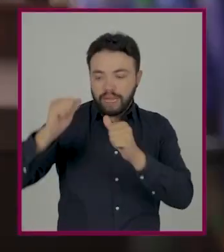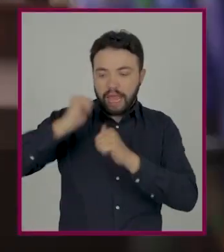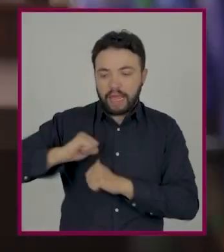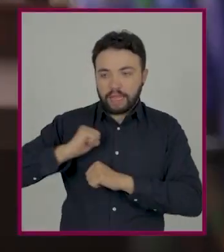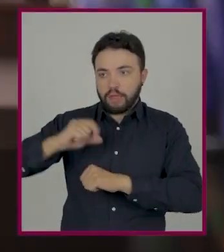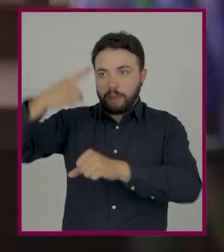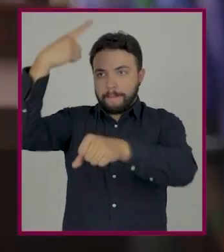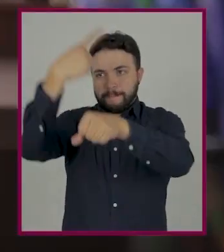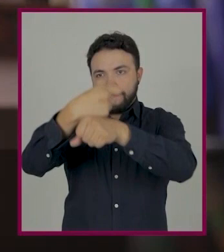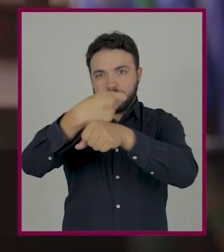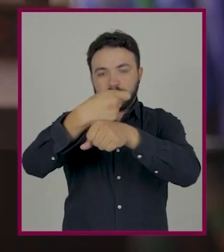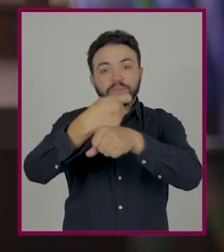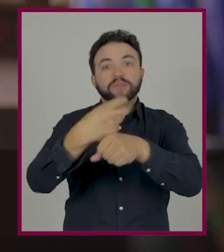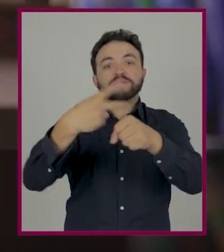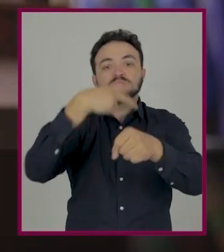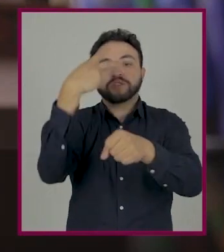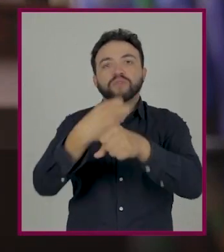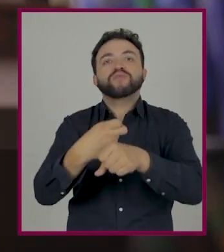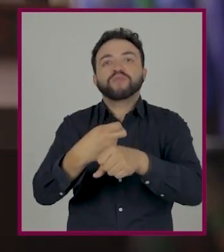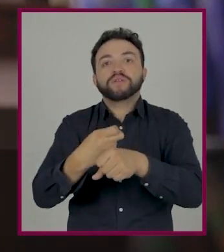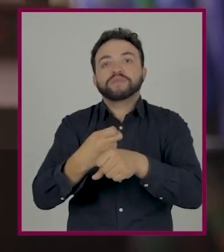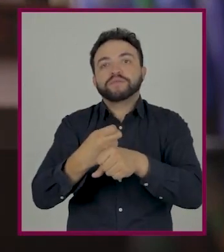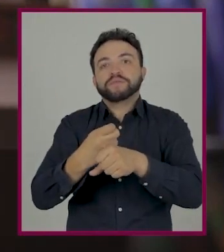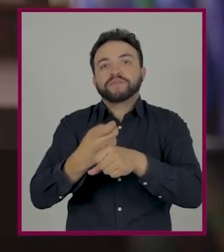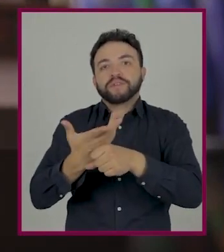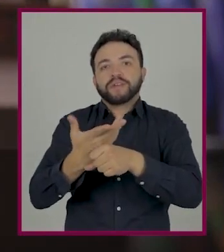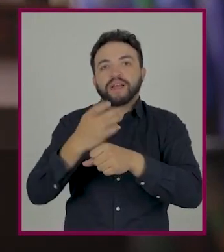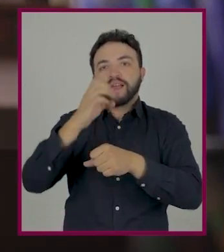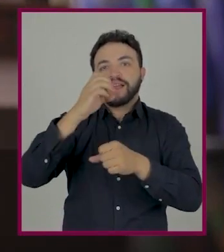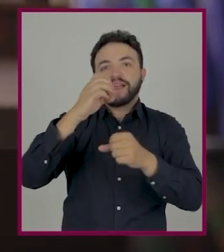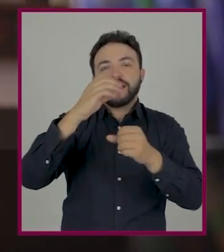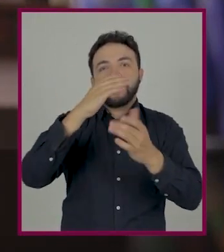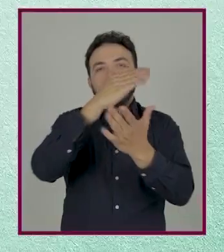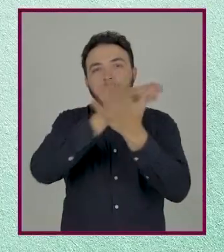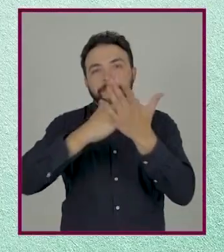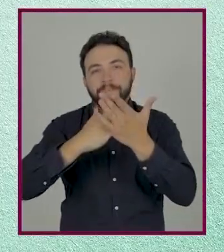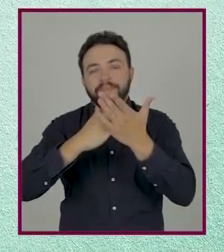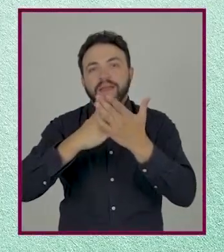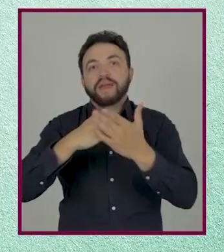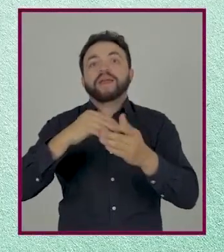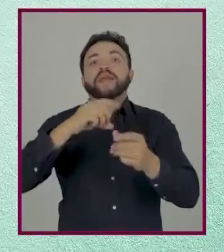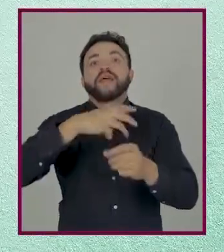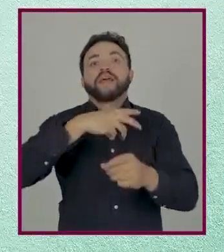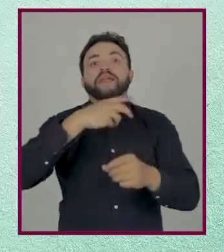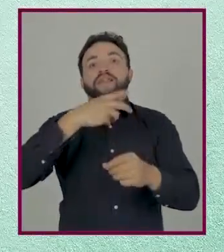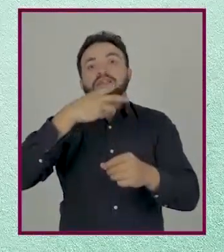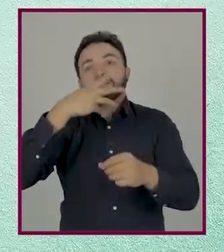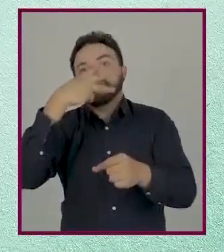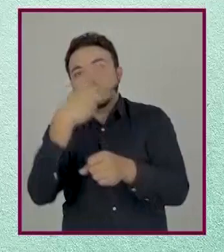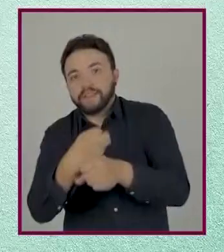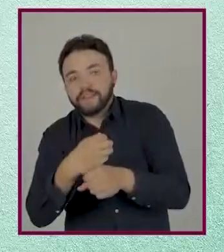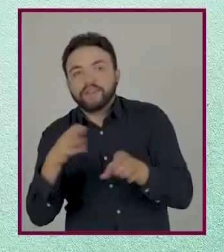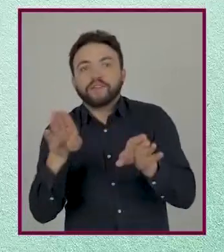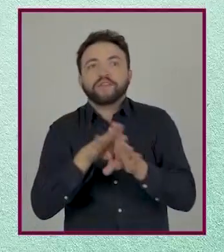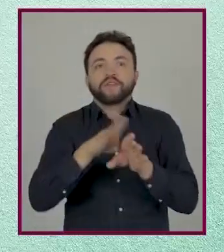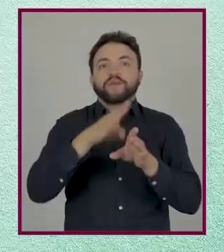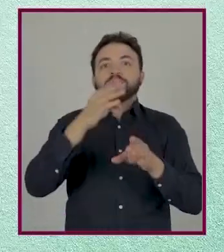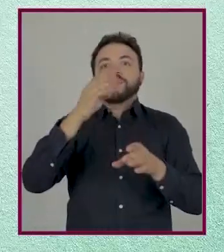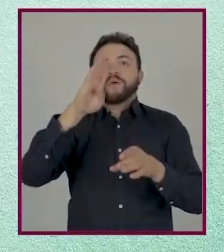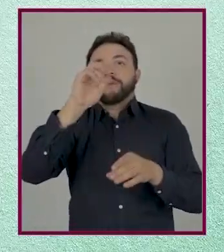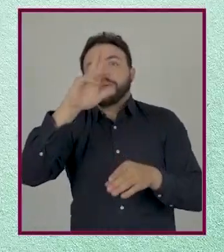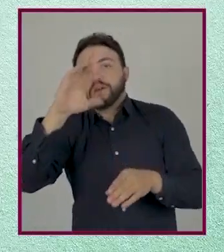por etapas. Después de la Edad Antigua, ¿qué otros textos se dieron y en qué etapa? Sería la Edad Media. ¿Y después?